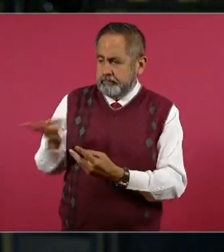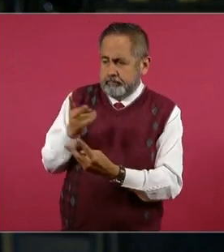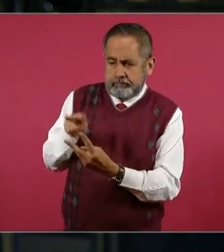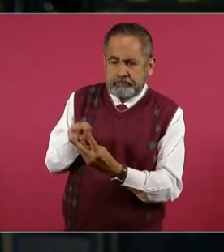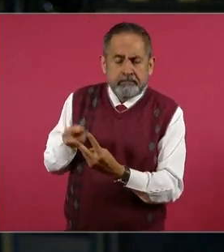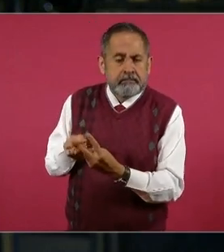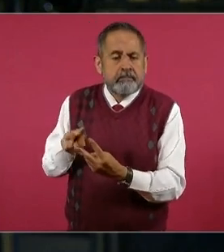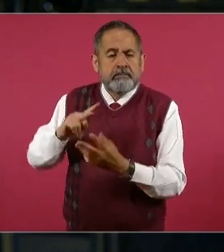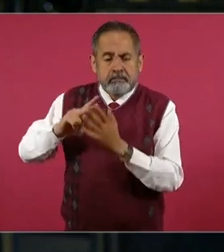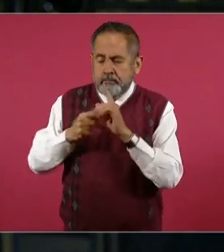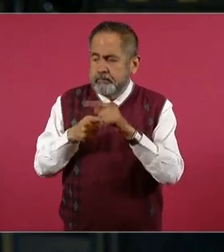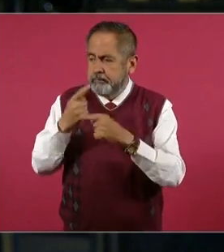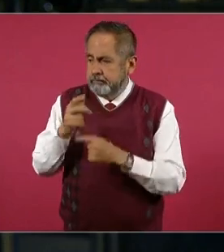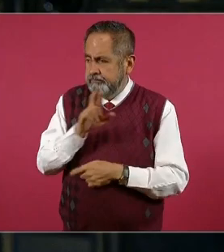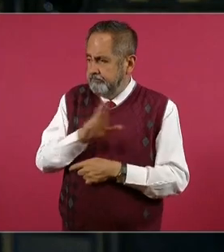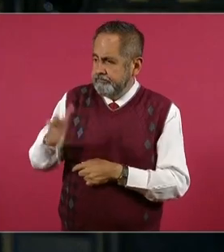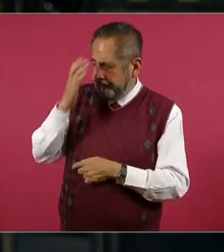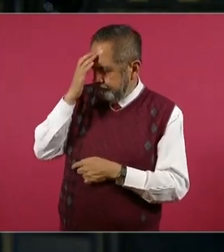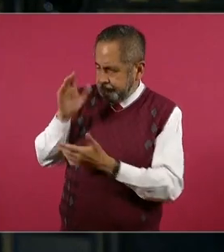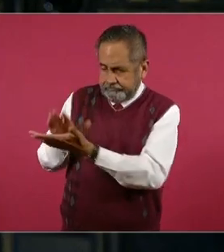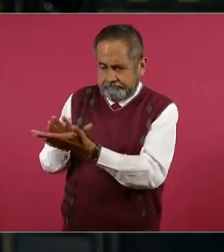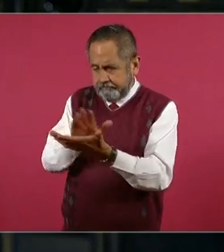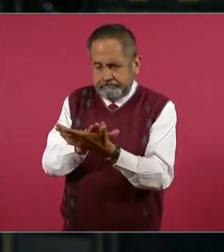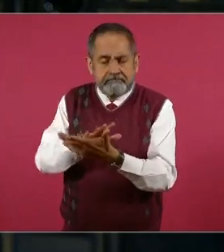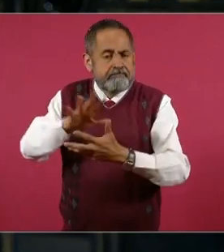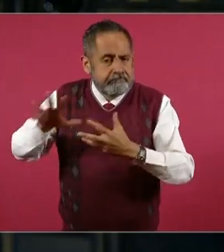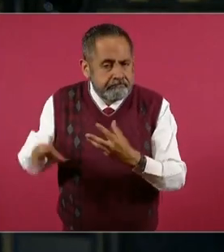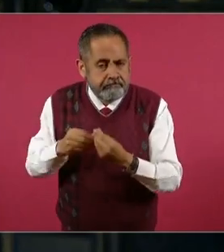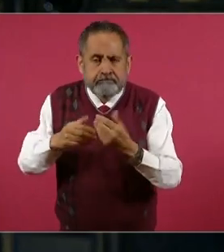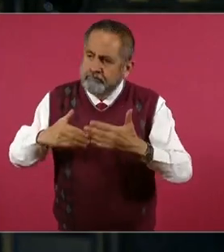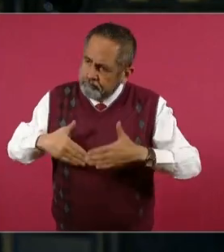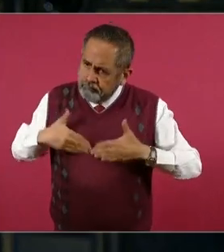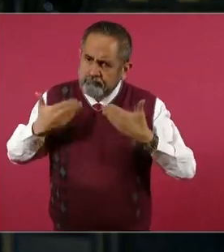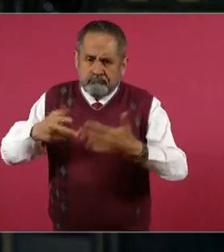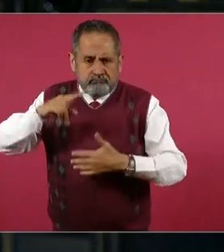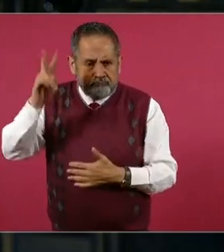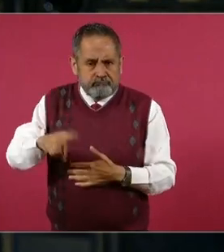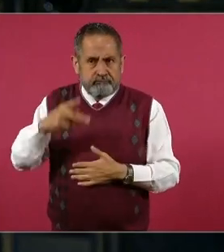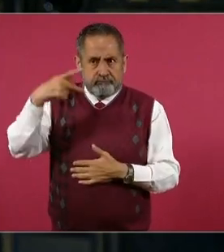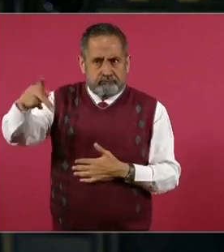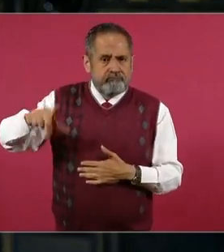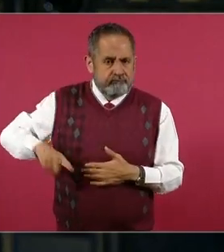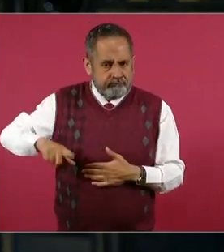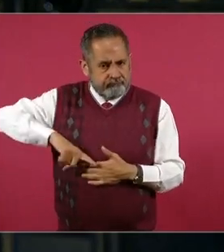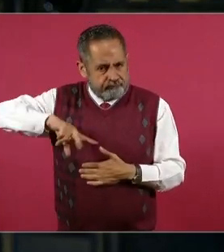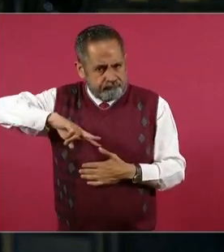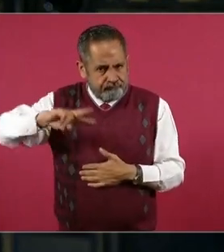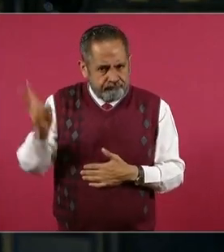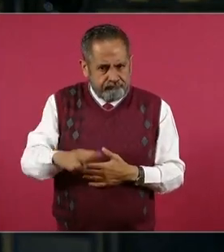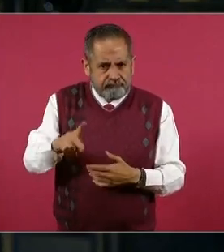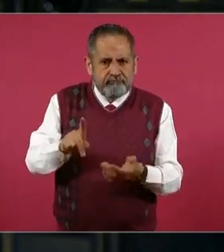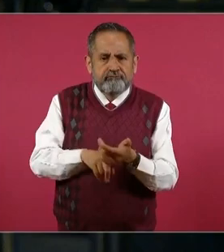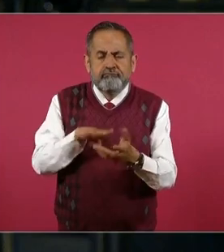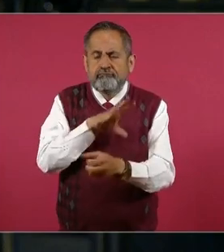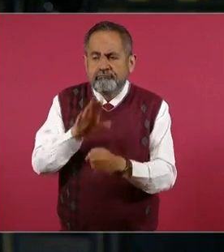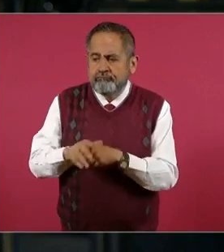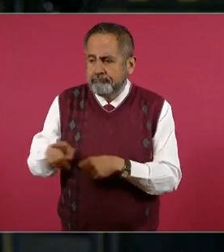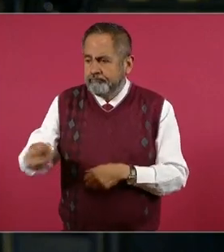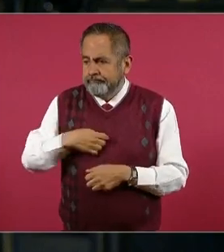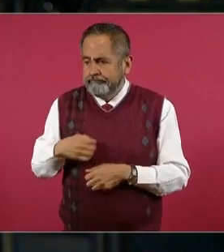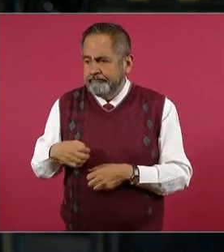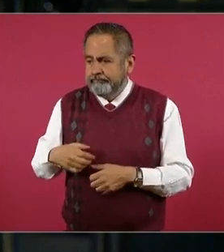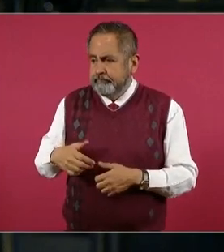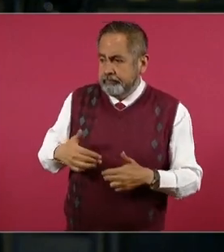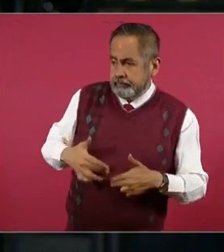no solo reivindica a dos hombres, sino que refuerza la confianza de que en este gobierno verdaderamente nada humano nos es